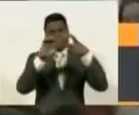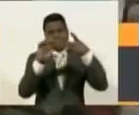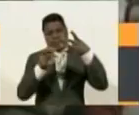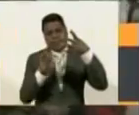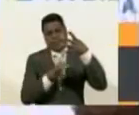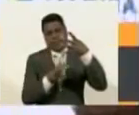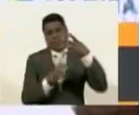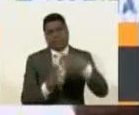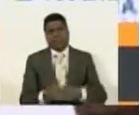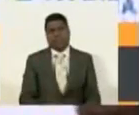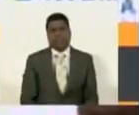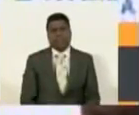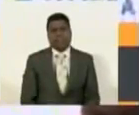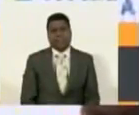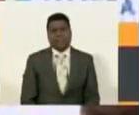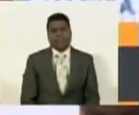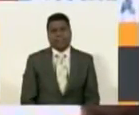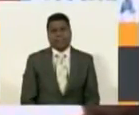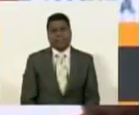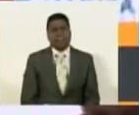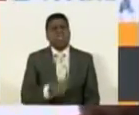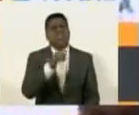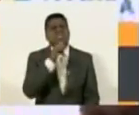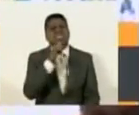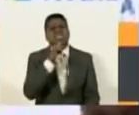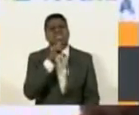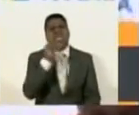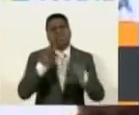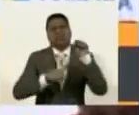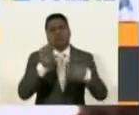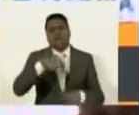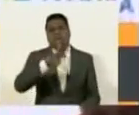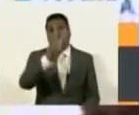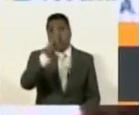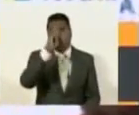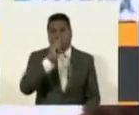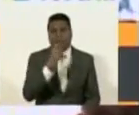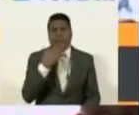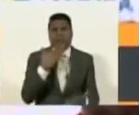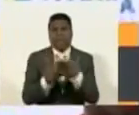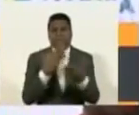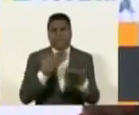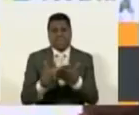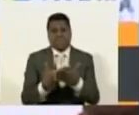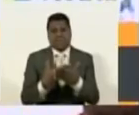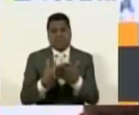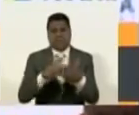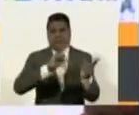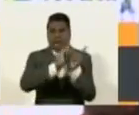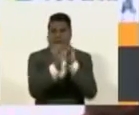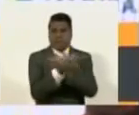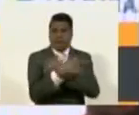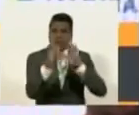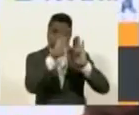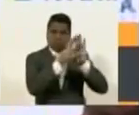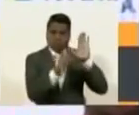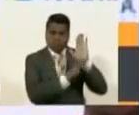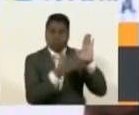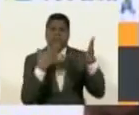esta batalla. Quien tenga alguna duda, hace 2 años ellos estaban pidiendo constituyente, o no la estaban